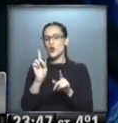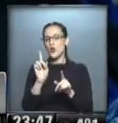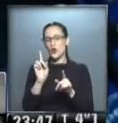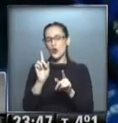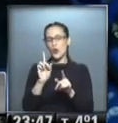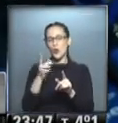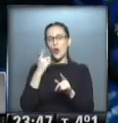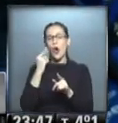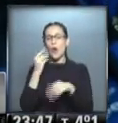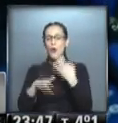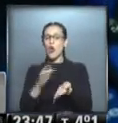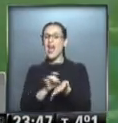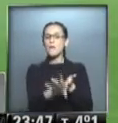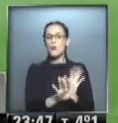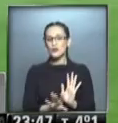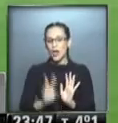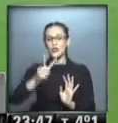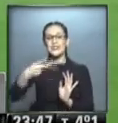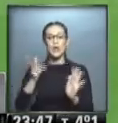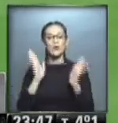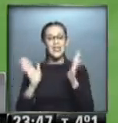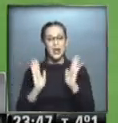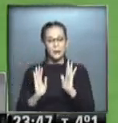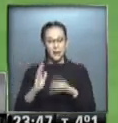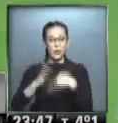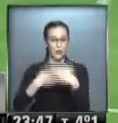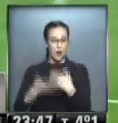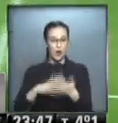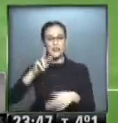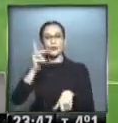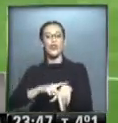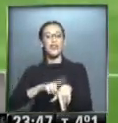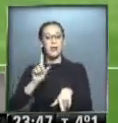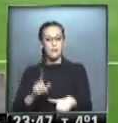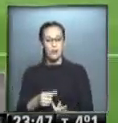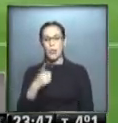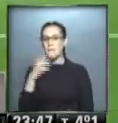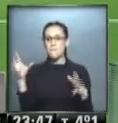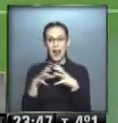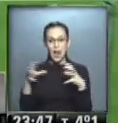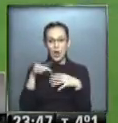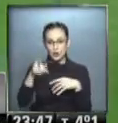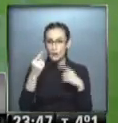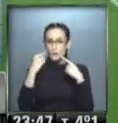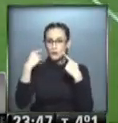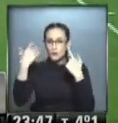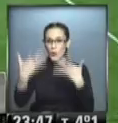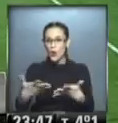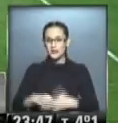expulsado en la segunda etapa. La cara de Tigre Gareca lo decía absolutamente todo. Fíjense, la pelota que le cae de esta manera